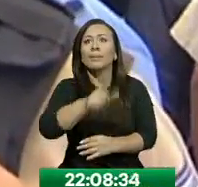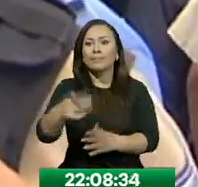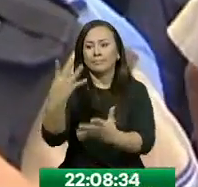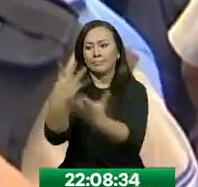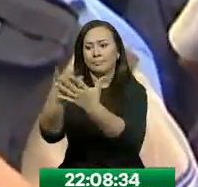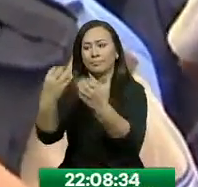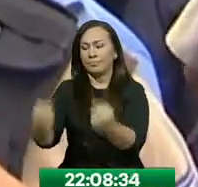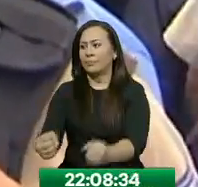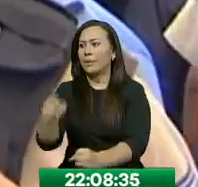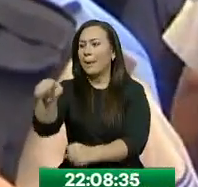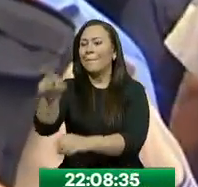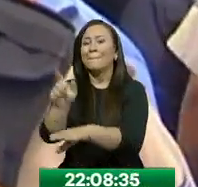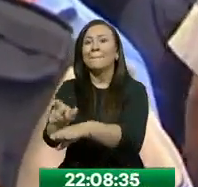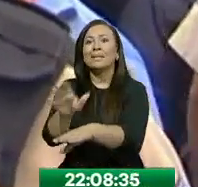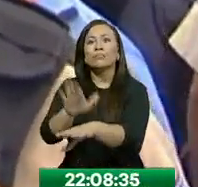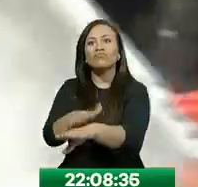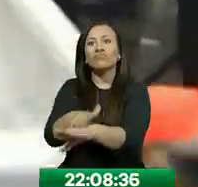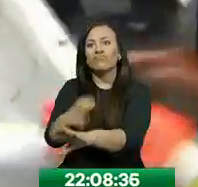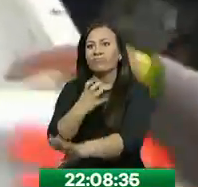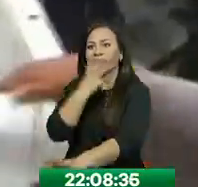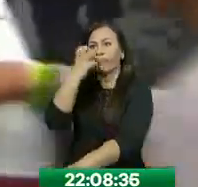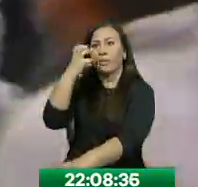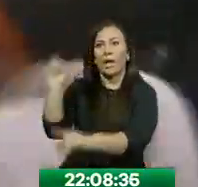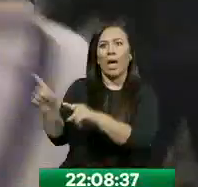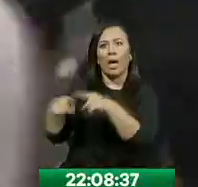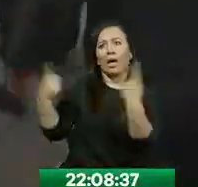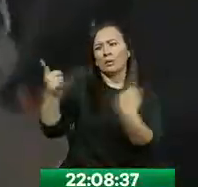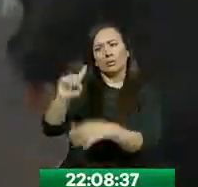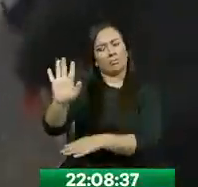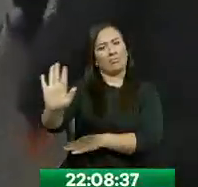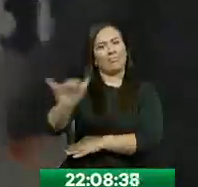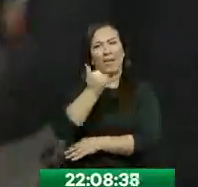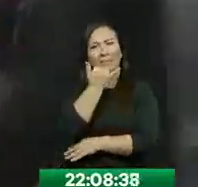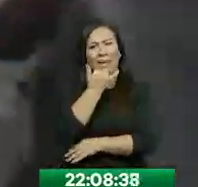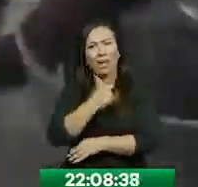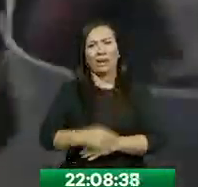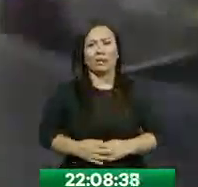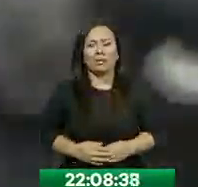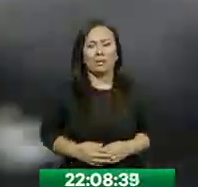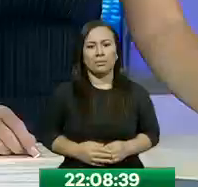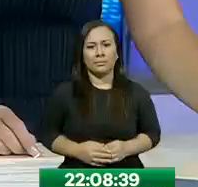personas detectando la agresión. Informó José Morales.